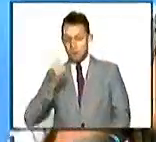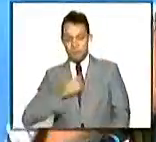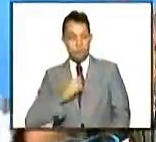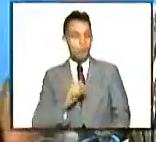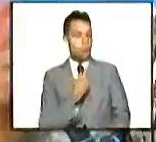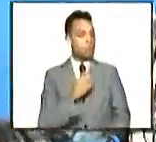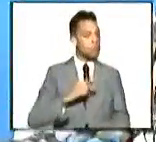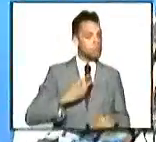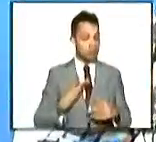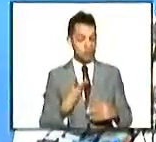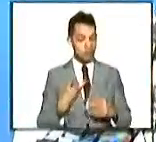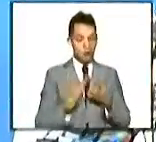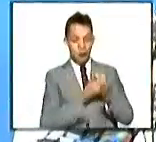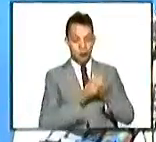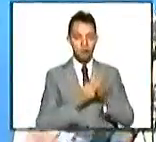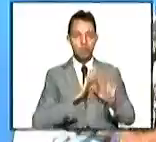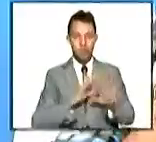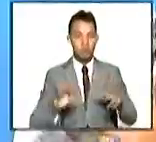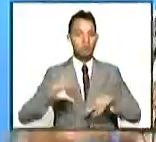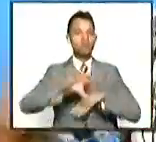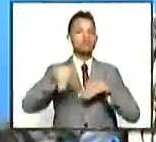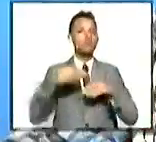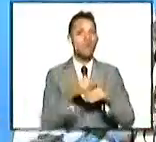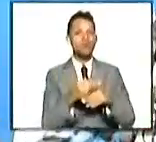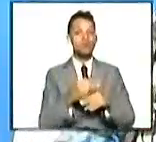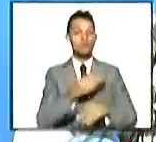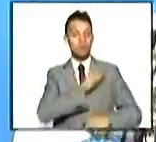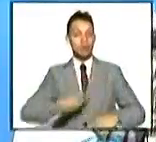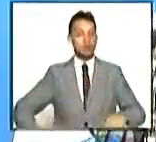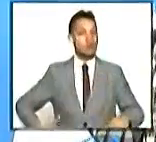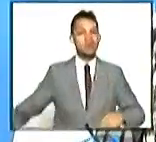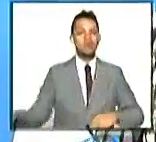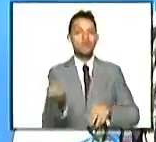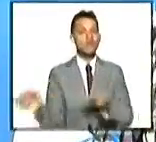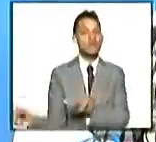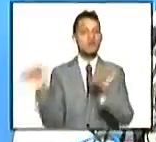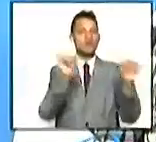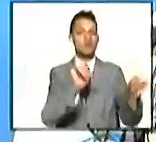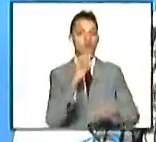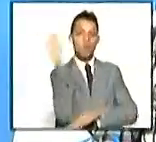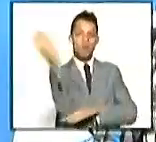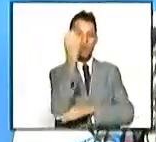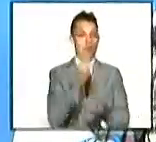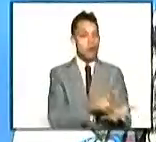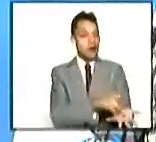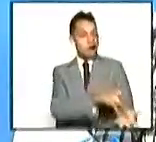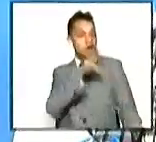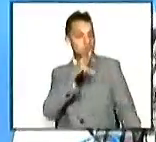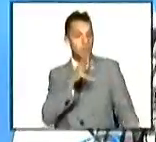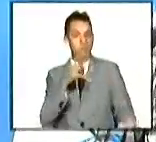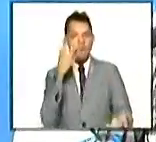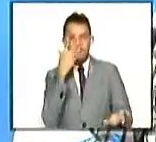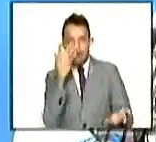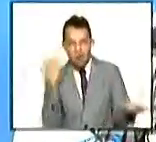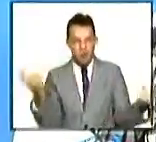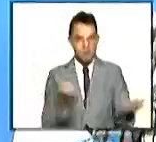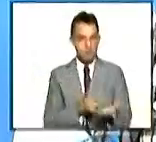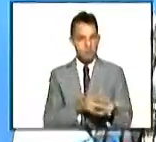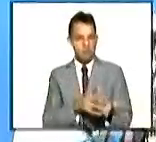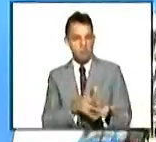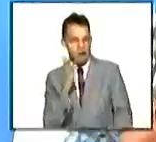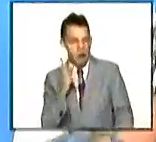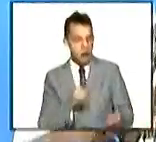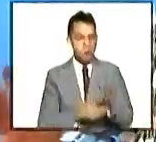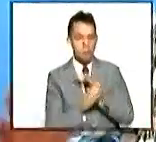nos conviene a todos. Porque un presidente tiene que gobernar para todos. Para ricos, pobres, blancos, negros, bajitos, altos,